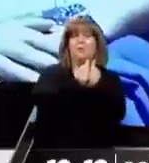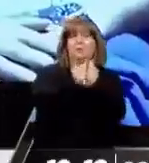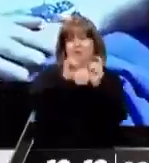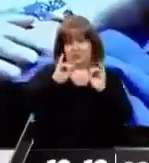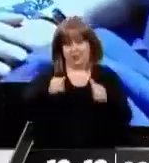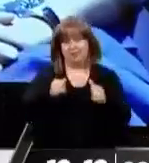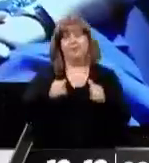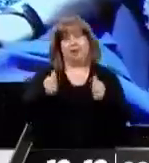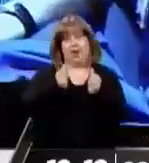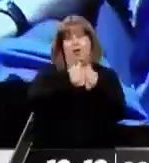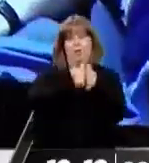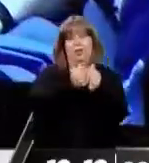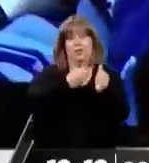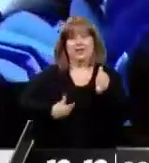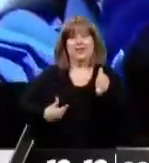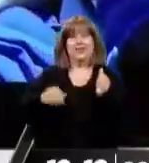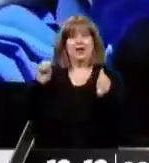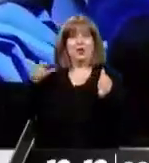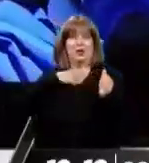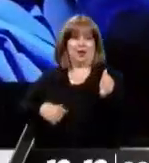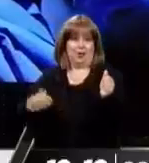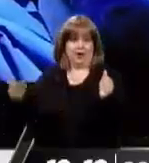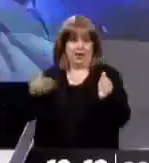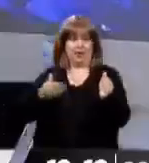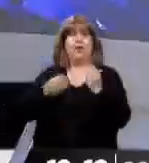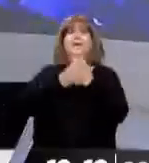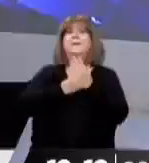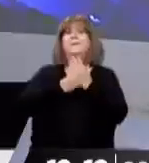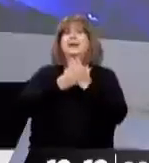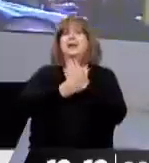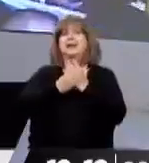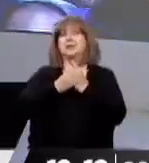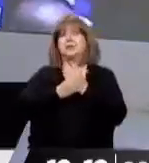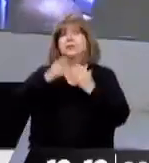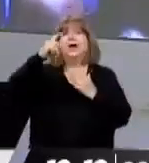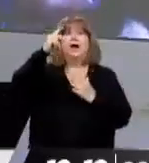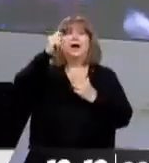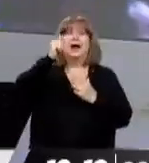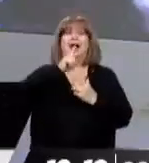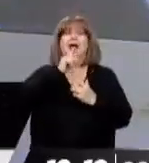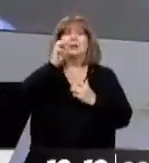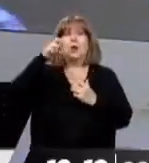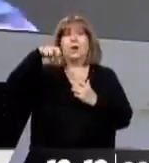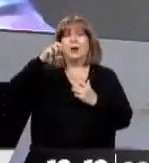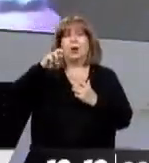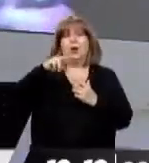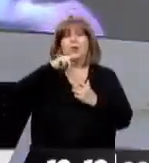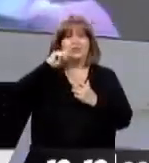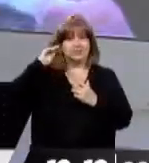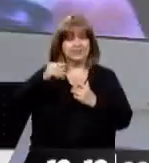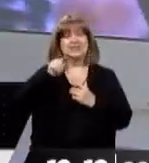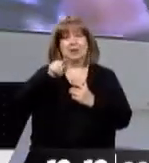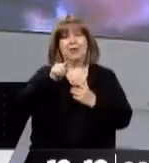Lavalle, uh-huh. Y entonces por eso estaba también el ministro. Habló también, ¿no?, el ministro. Estuvo también el ministro Catopodis, que es de Obras de la Nación, e Isgró de la